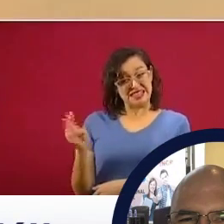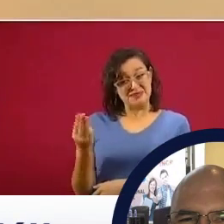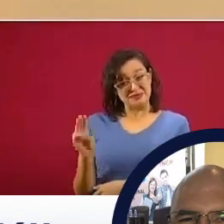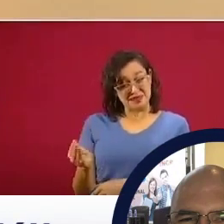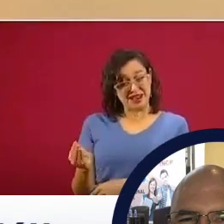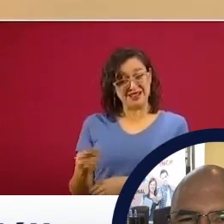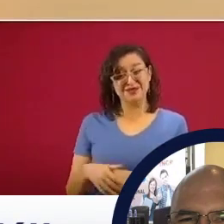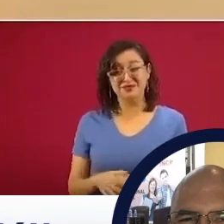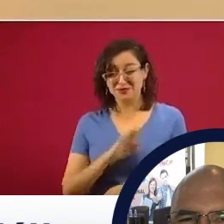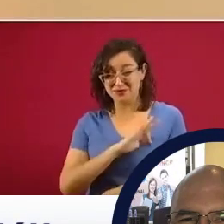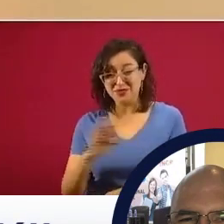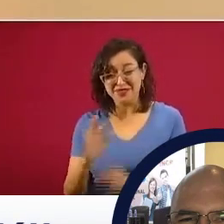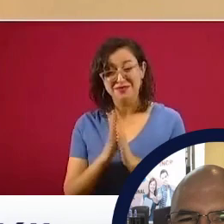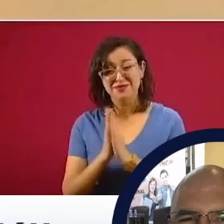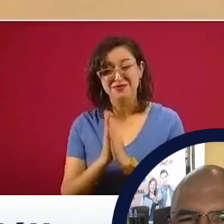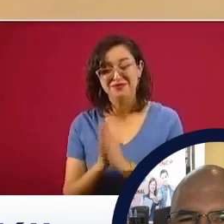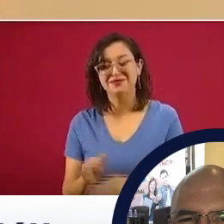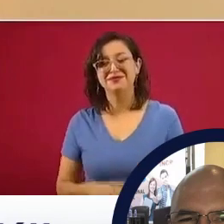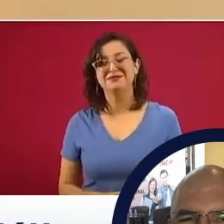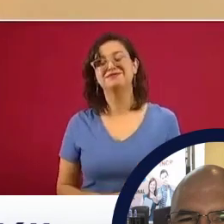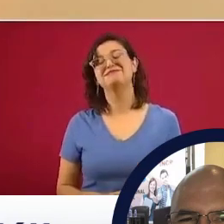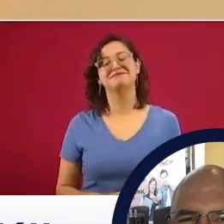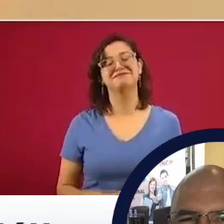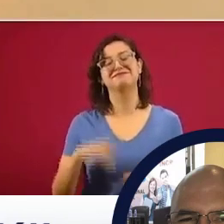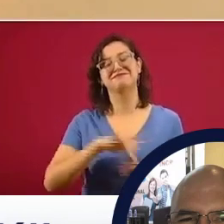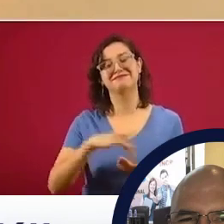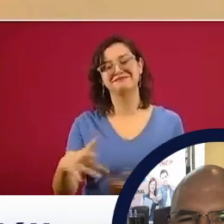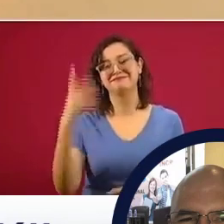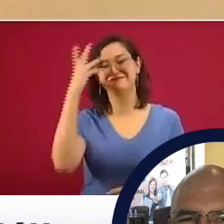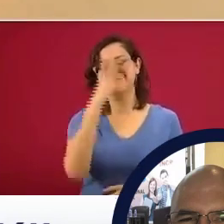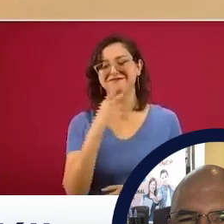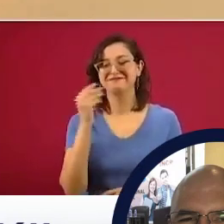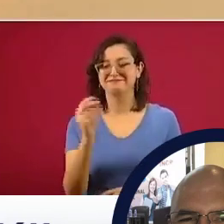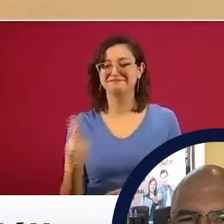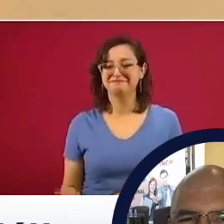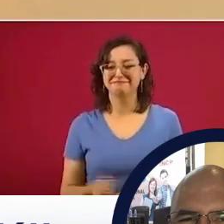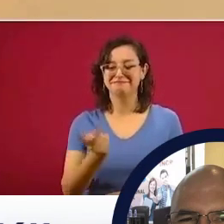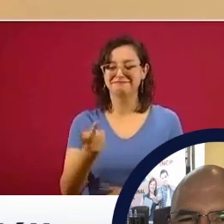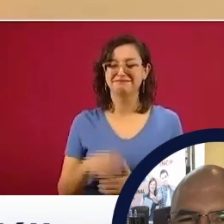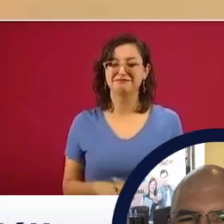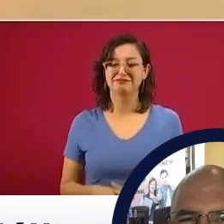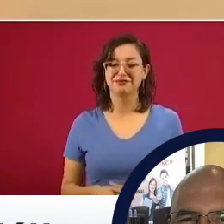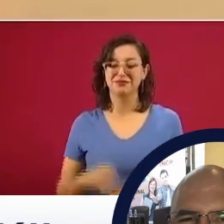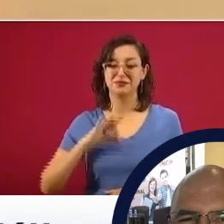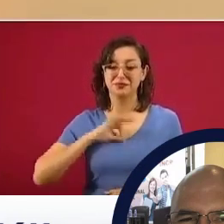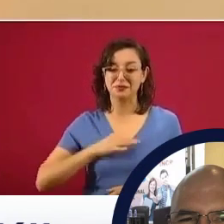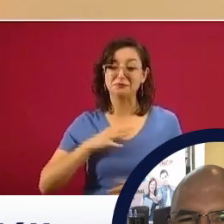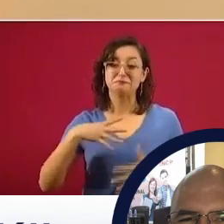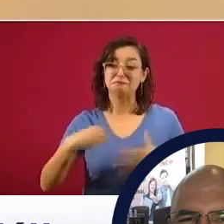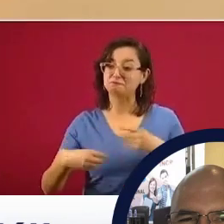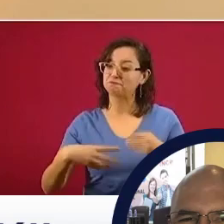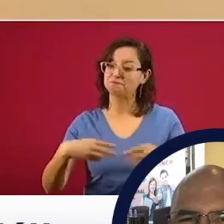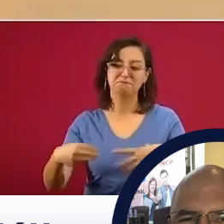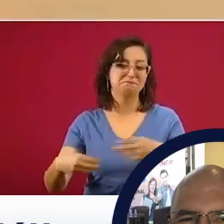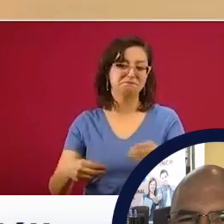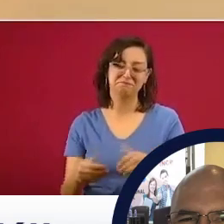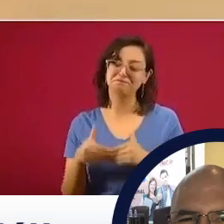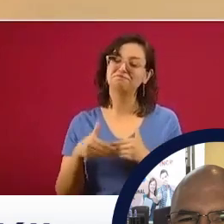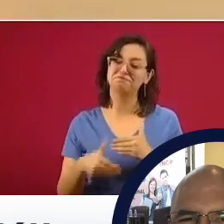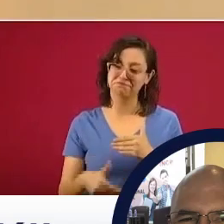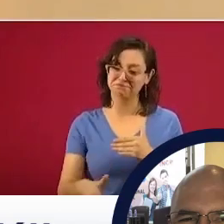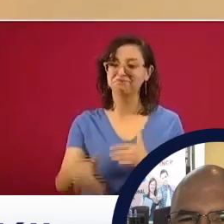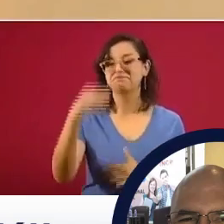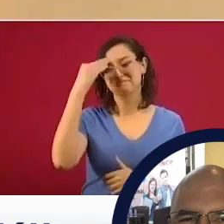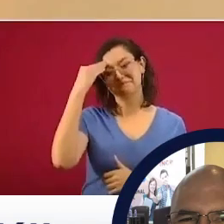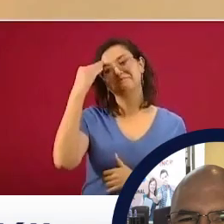o sea, esa es la voz que se les dio, y eso lo aplaudo, la verdad es que celebro que se haya hecho este ejercicio. Es un ejercicio muy